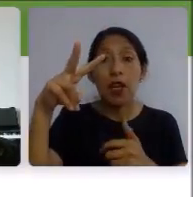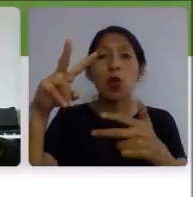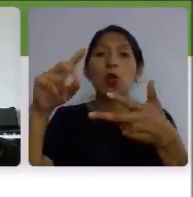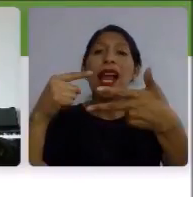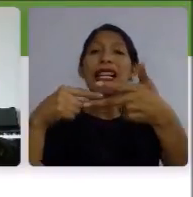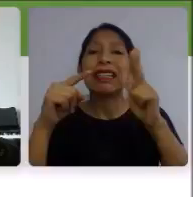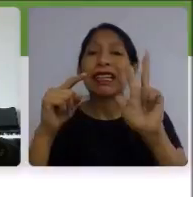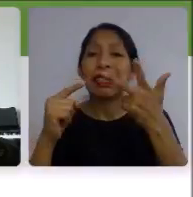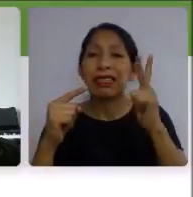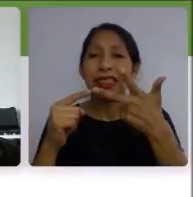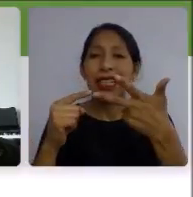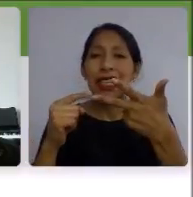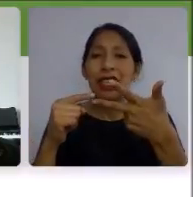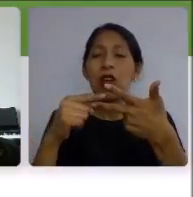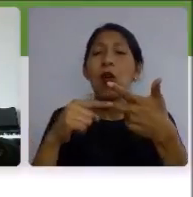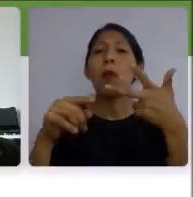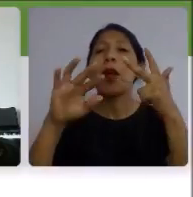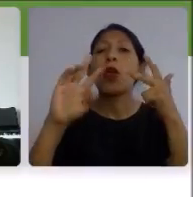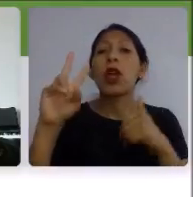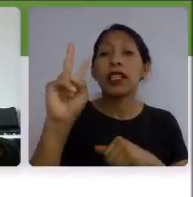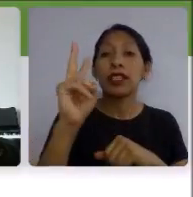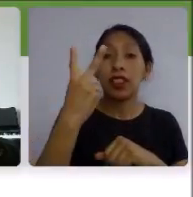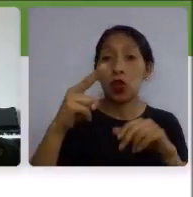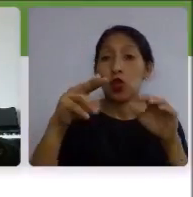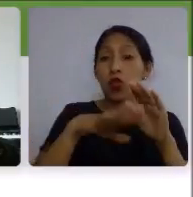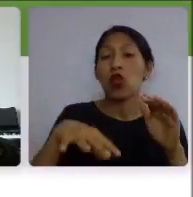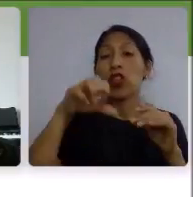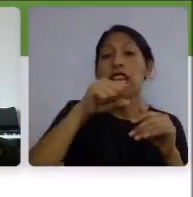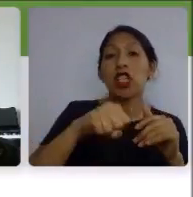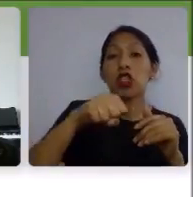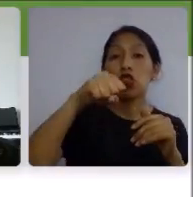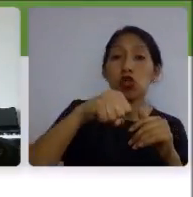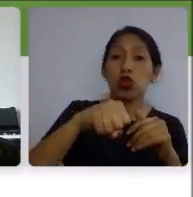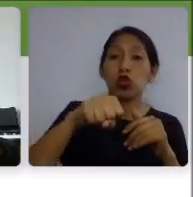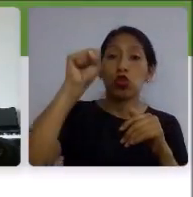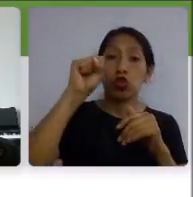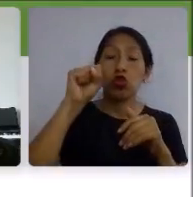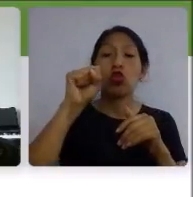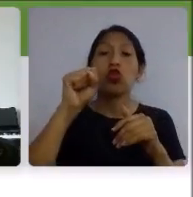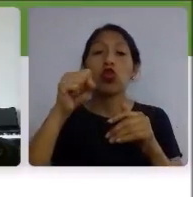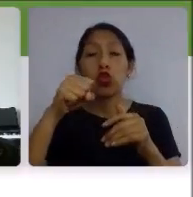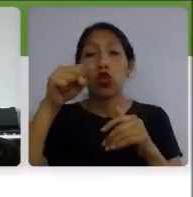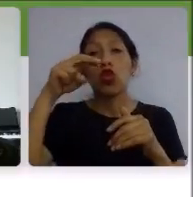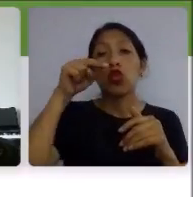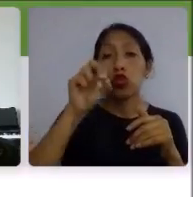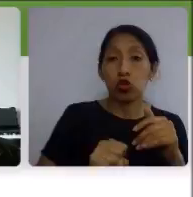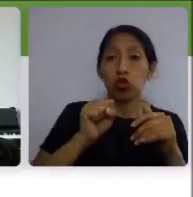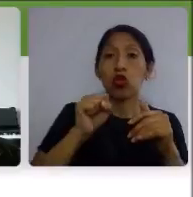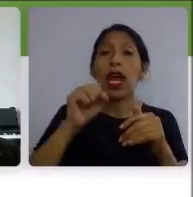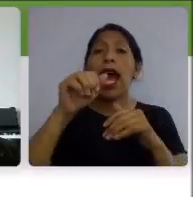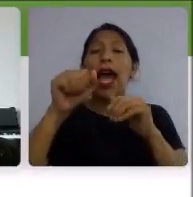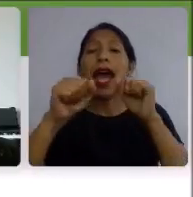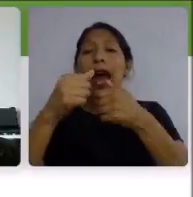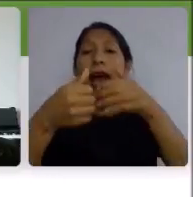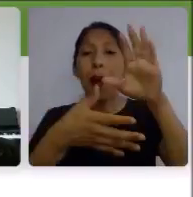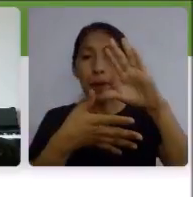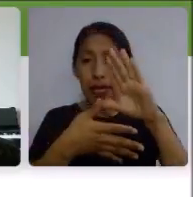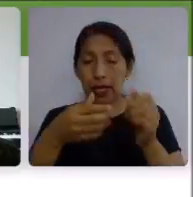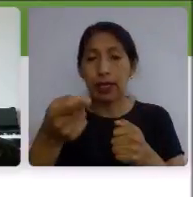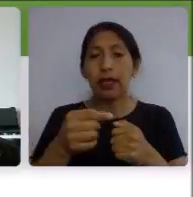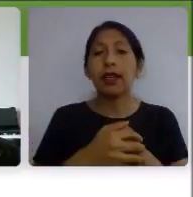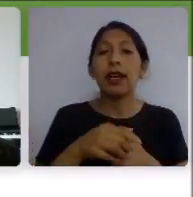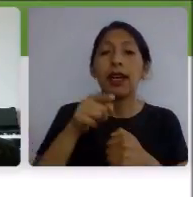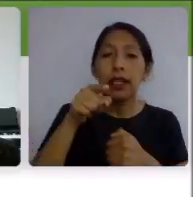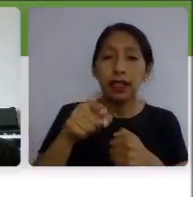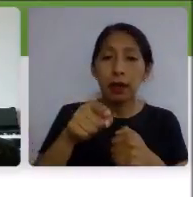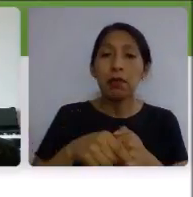lugar, pero segundo lugar en Sudamérica, a la par con Brasil y Colombia con un 22% y